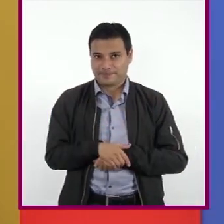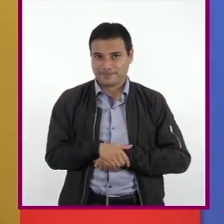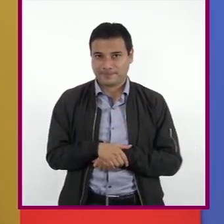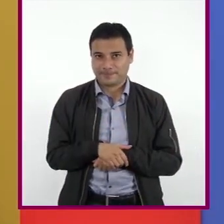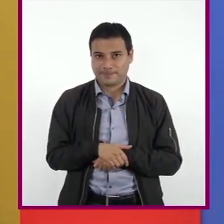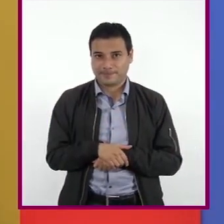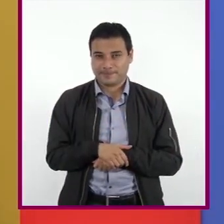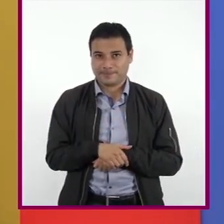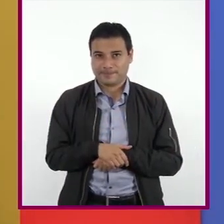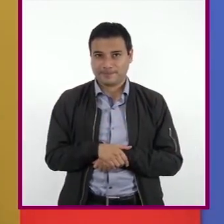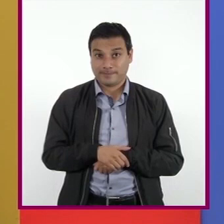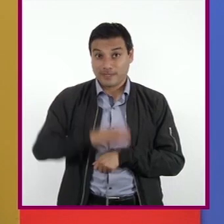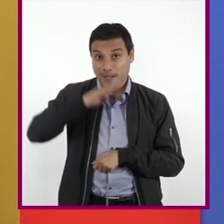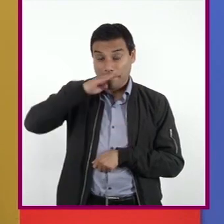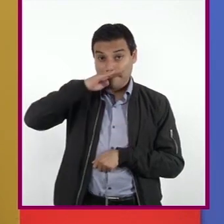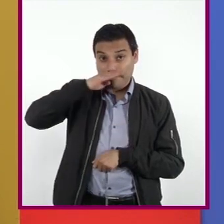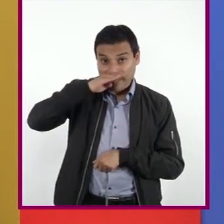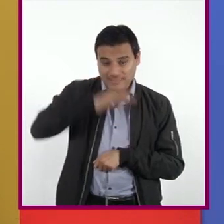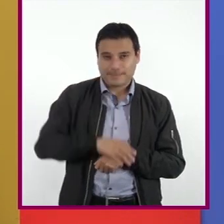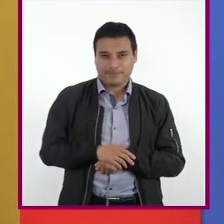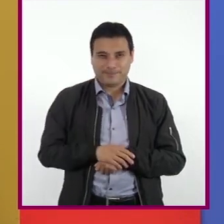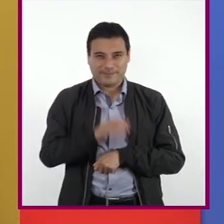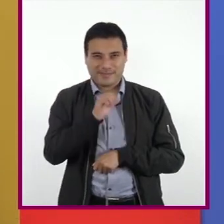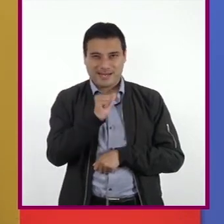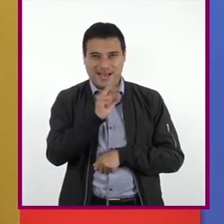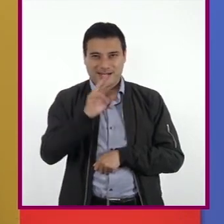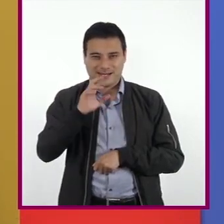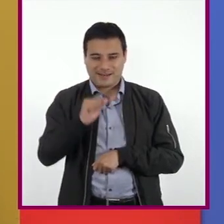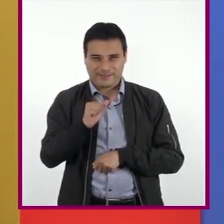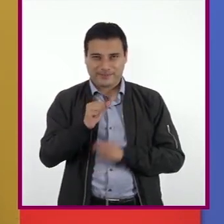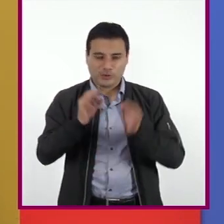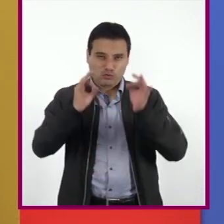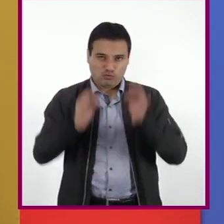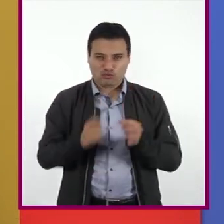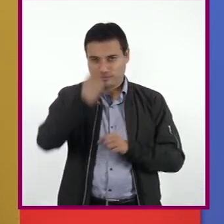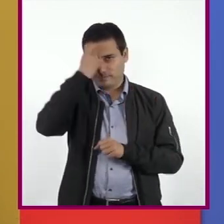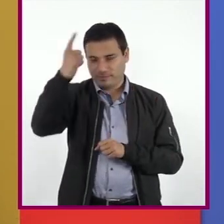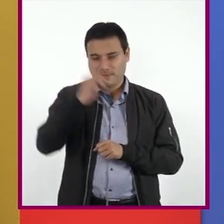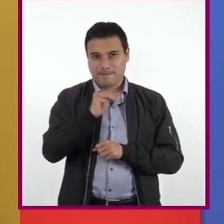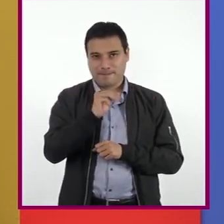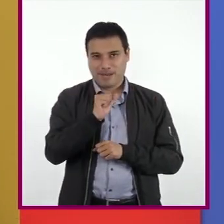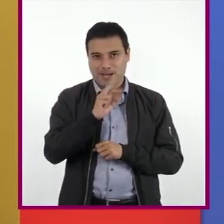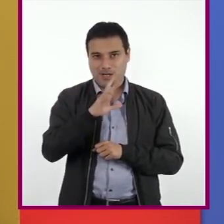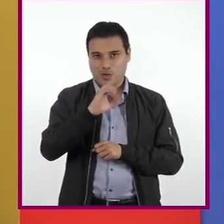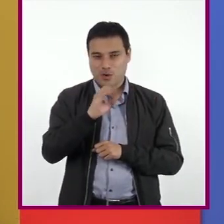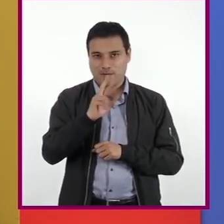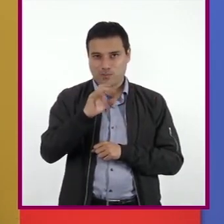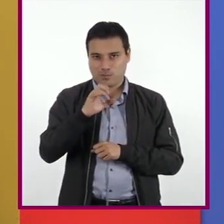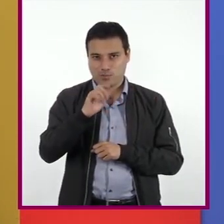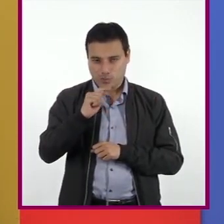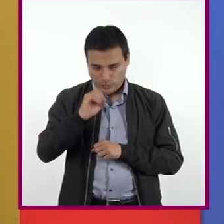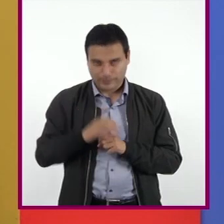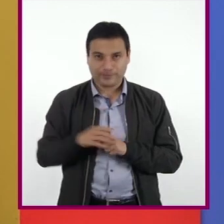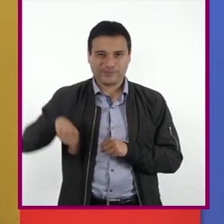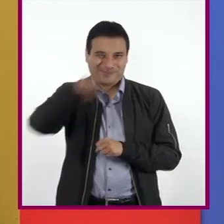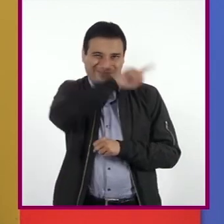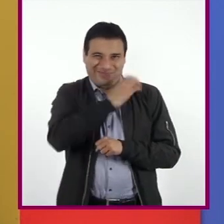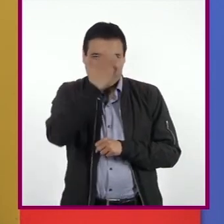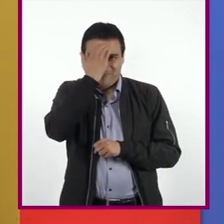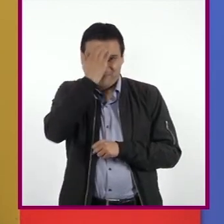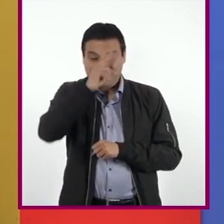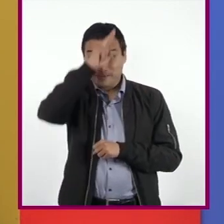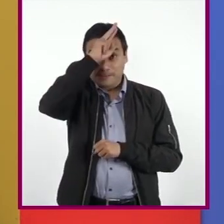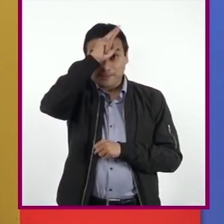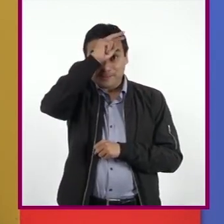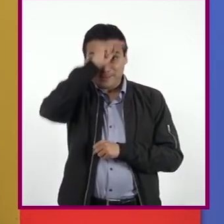El maíz y la riera, de Mario Aburto Castellanos. Casi todos conocemos a la hormiga arriera,